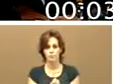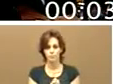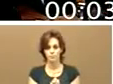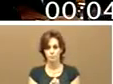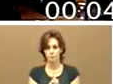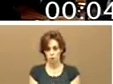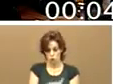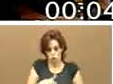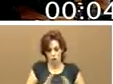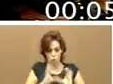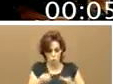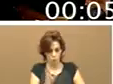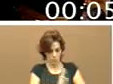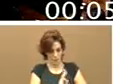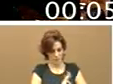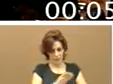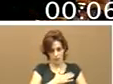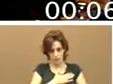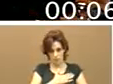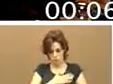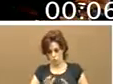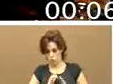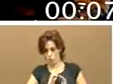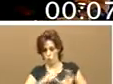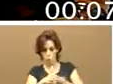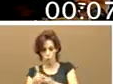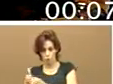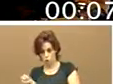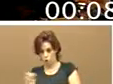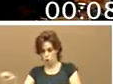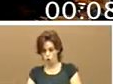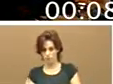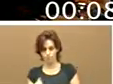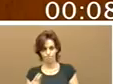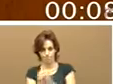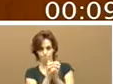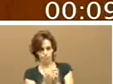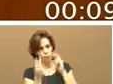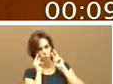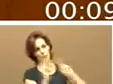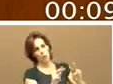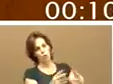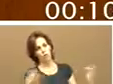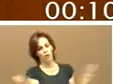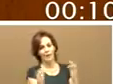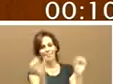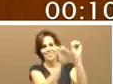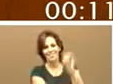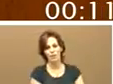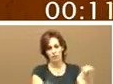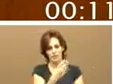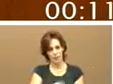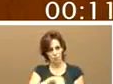lo que es de este Grupo Parlamentario y el resto de grupos parlamentarios entendemos que es una defensa de España y de sus